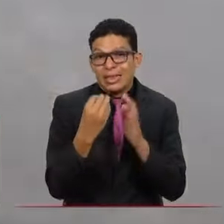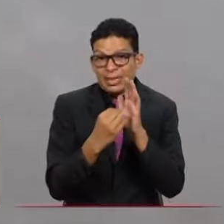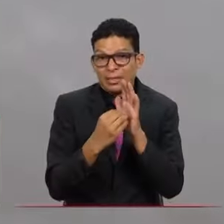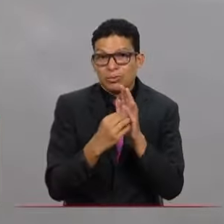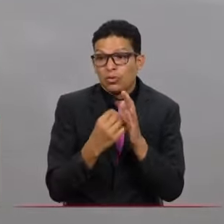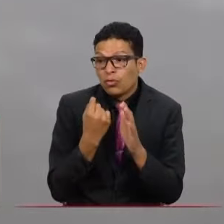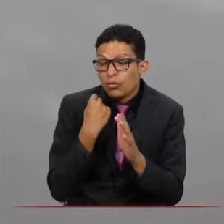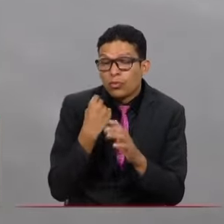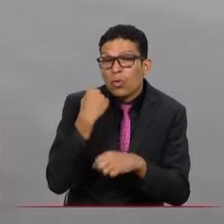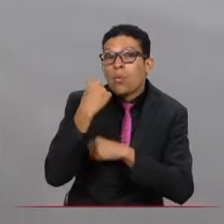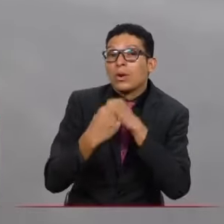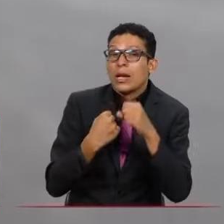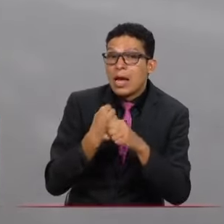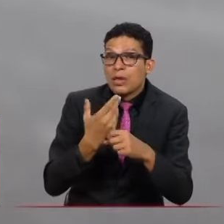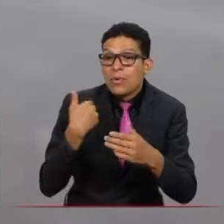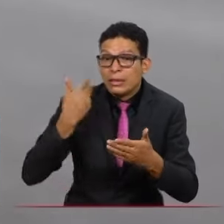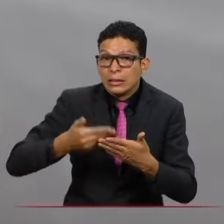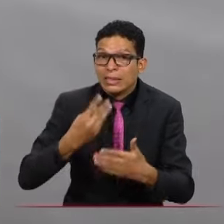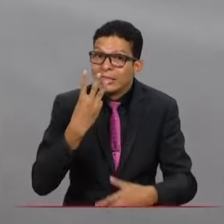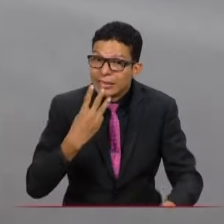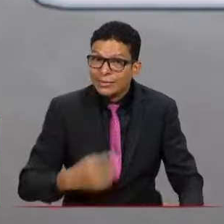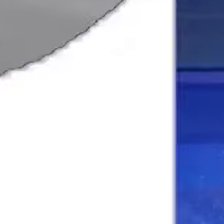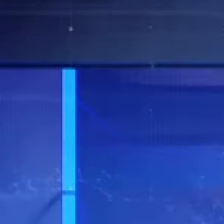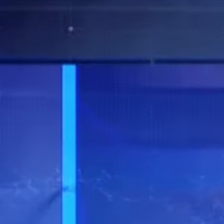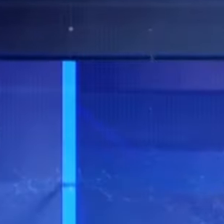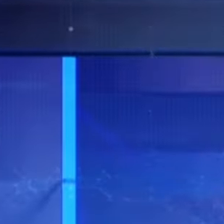en menos de un año.